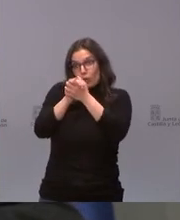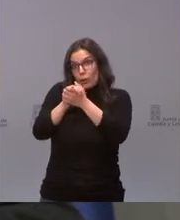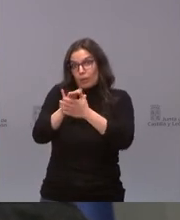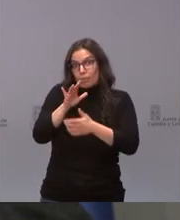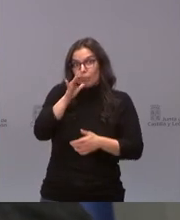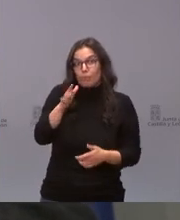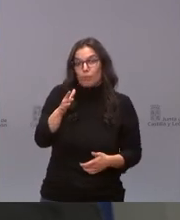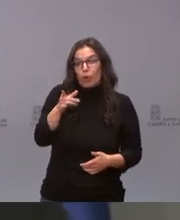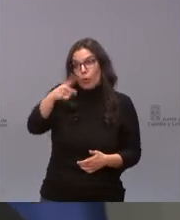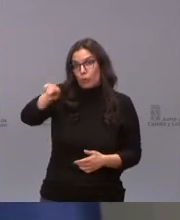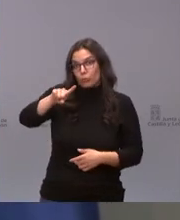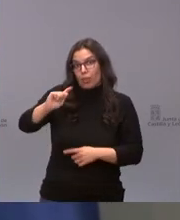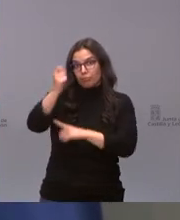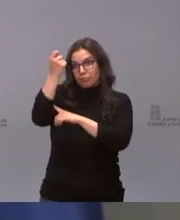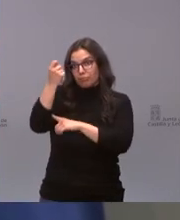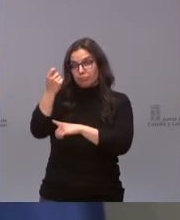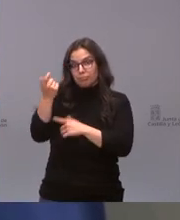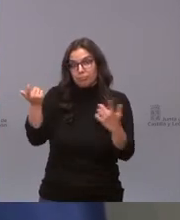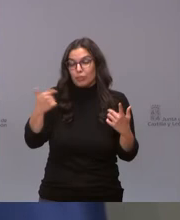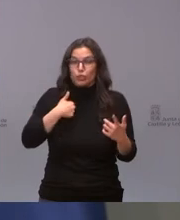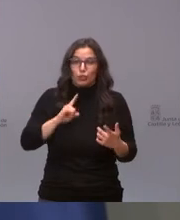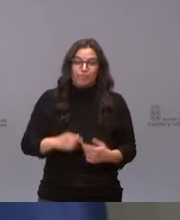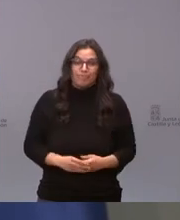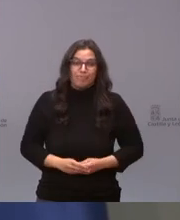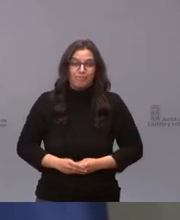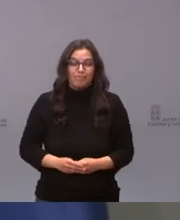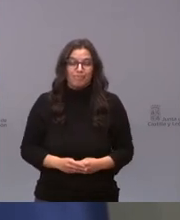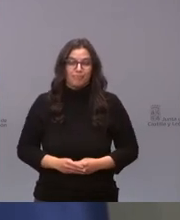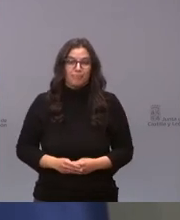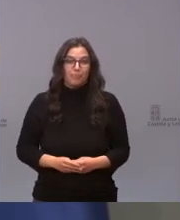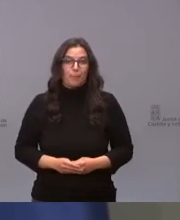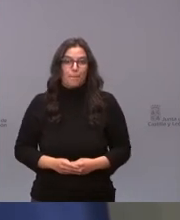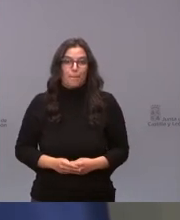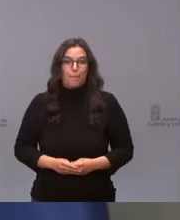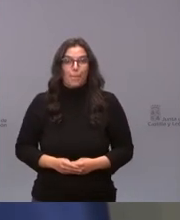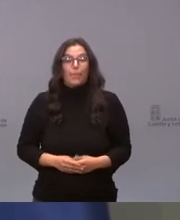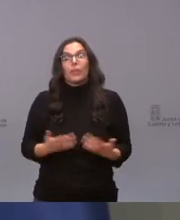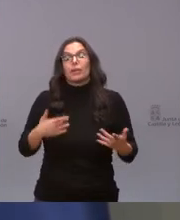porque ustedes consiguen cosas que yo no consigo. ¿Con qué ánimo vamos a ir? Pues imagíneselo.